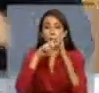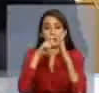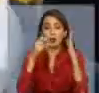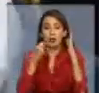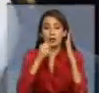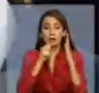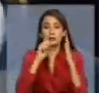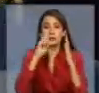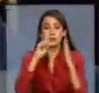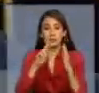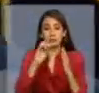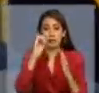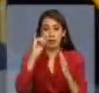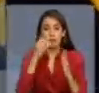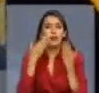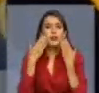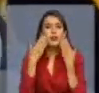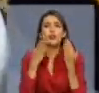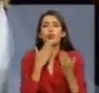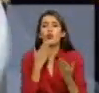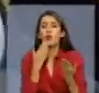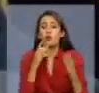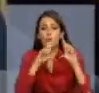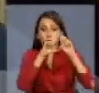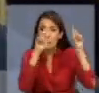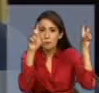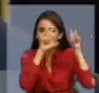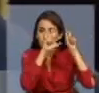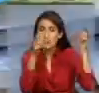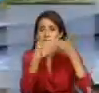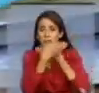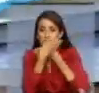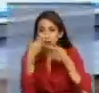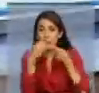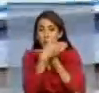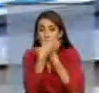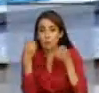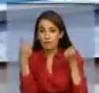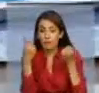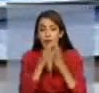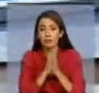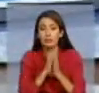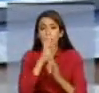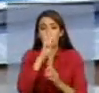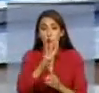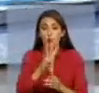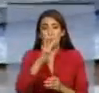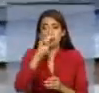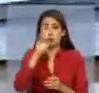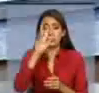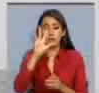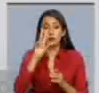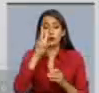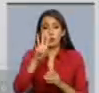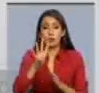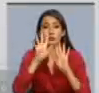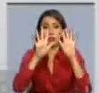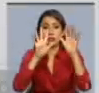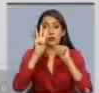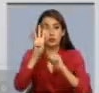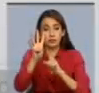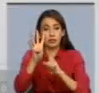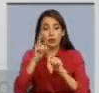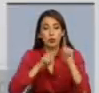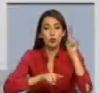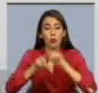de empresas fantasma. El director del Servicio de Rentas Internas de la Zona 8 presentó 484 denuncias penales